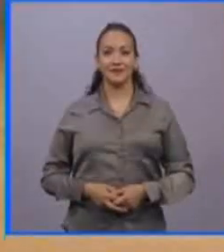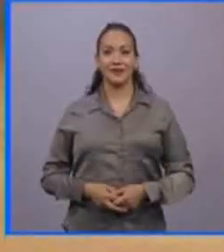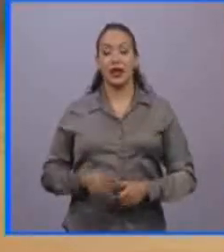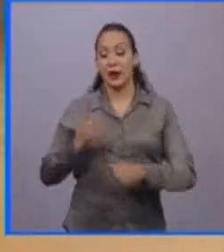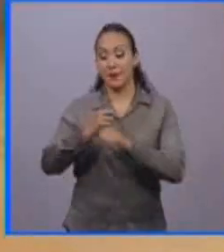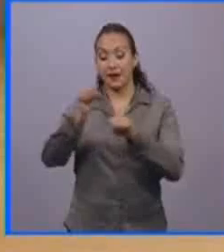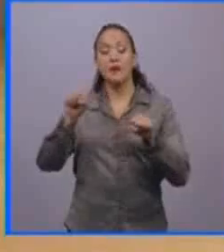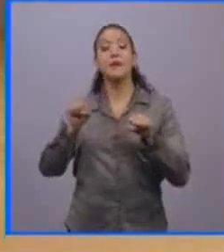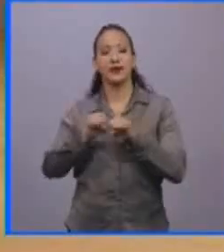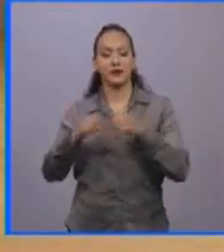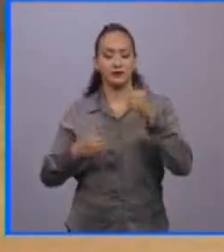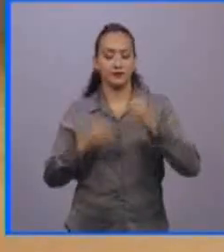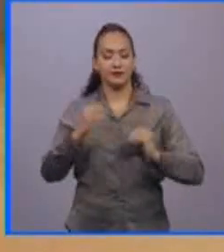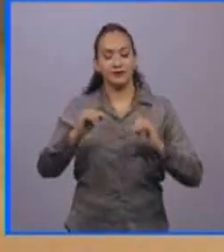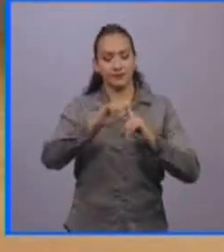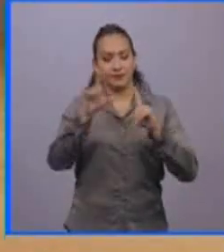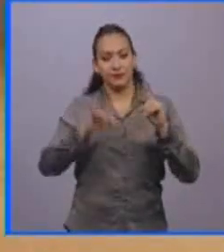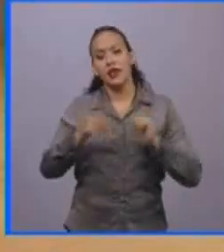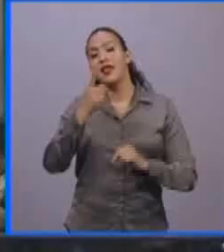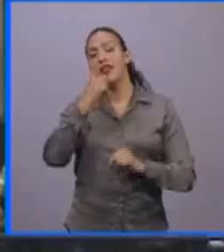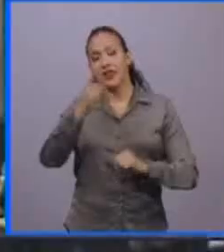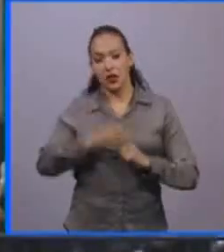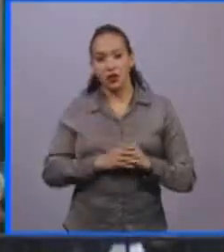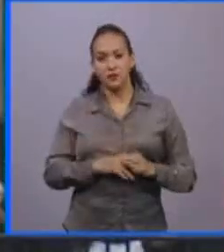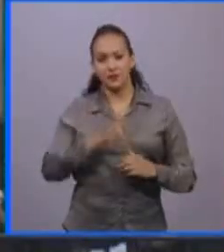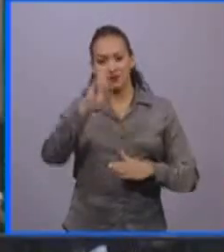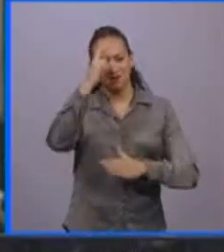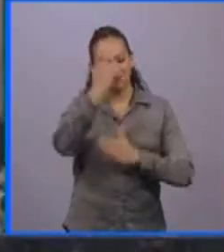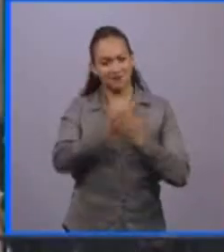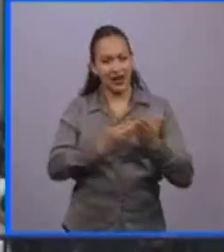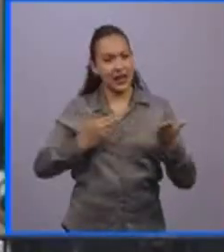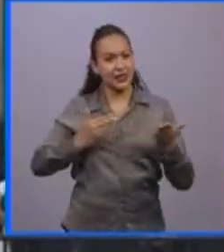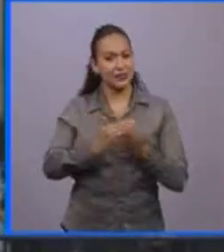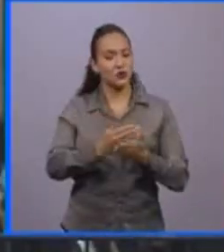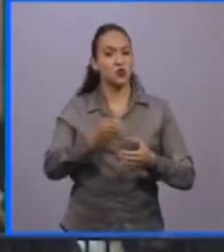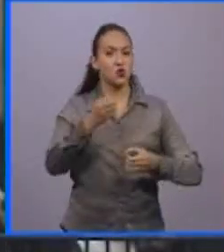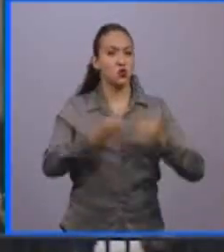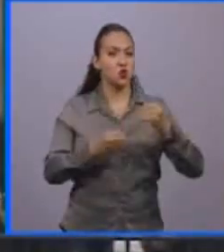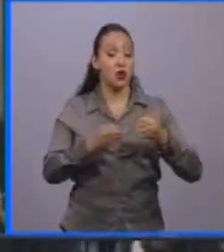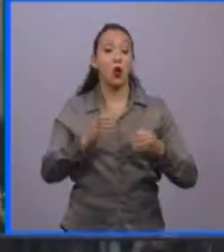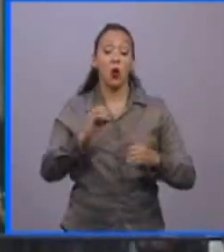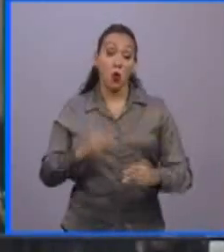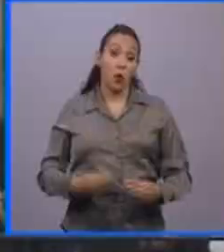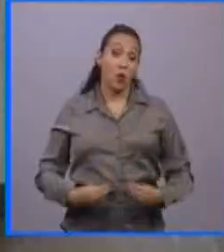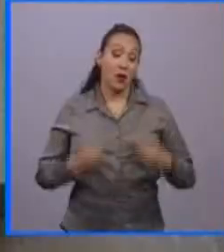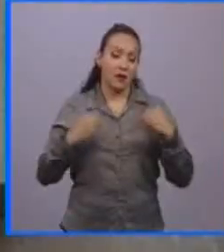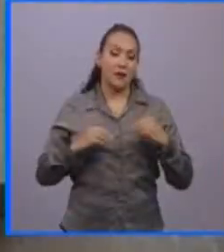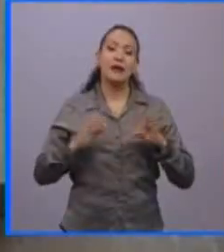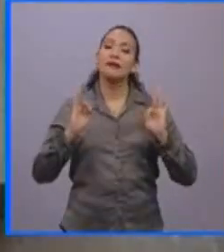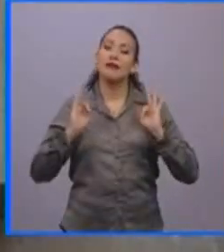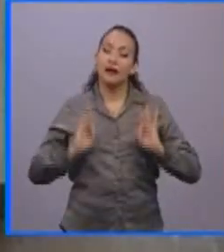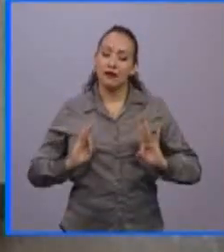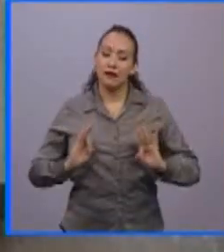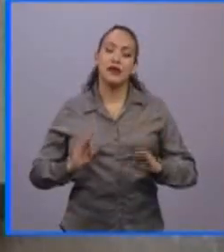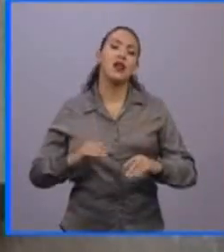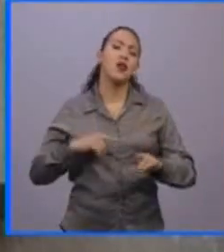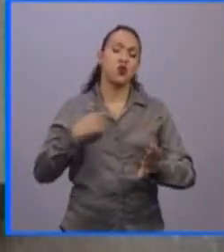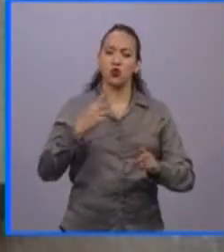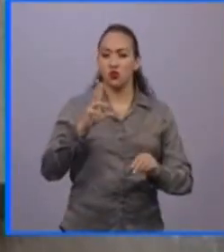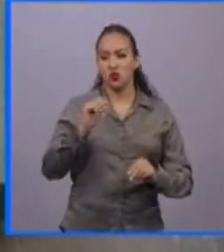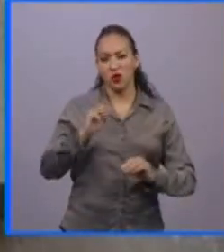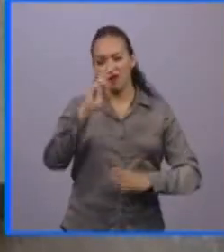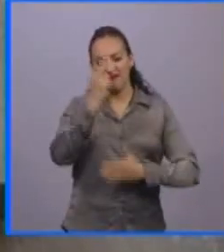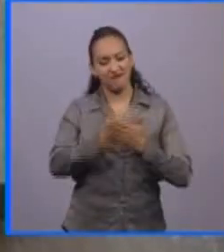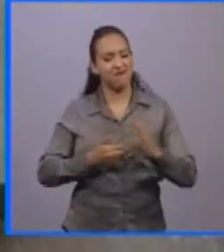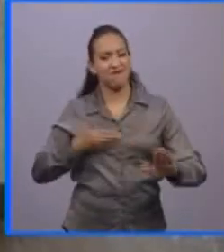La primera sala de la Corte determinó que viola los derechos de acceso a la justicia y a vivir una vida libre de violencia, así como el de